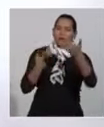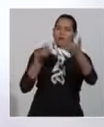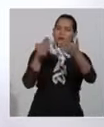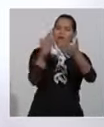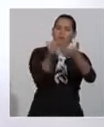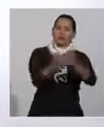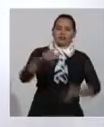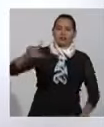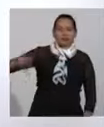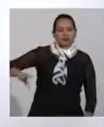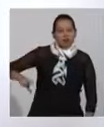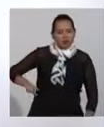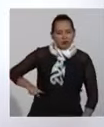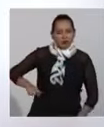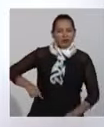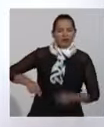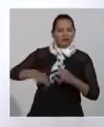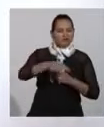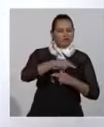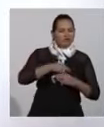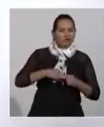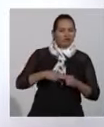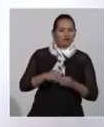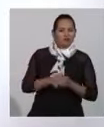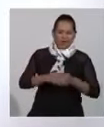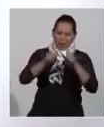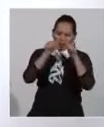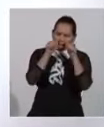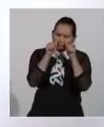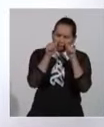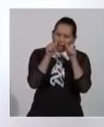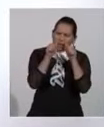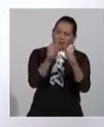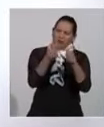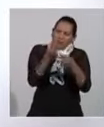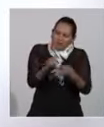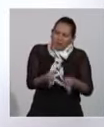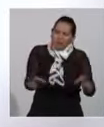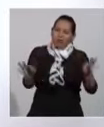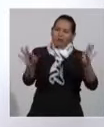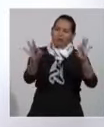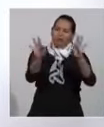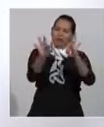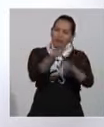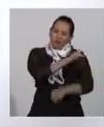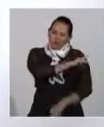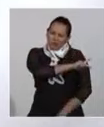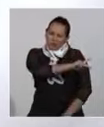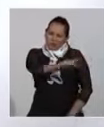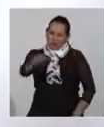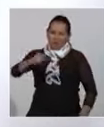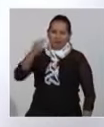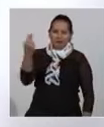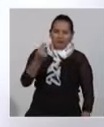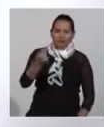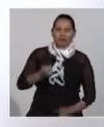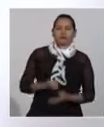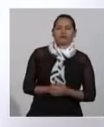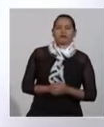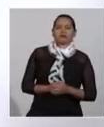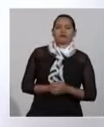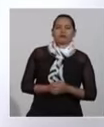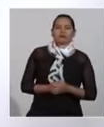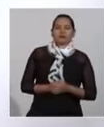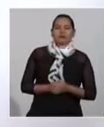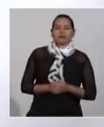nosotros atiende de manera muy importante todas sus necesidades. Vamos nosotros a